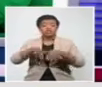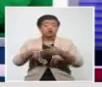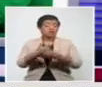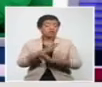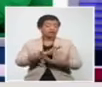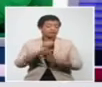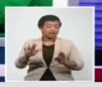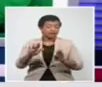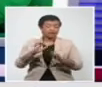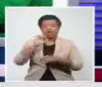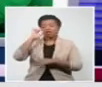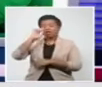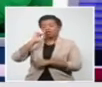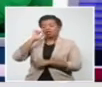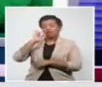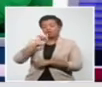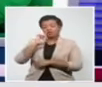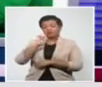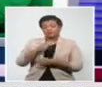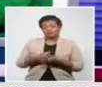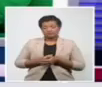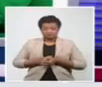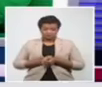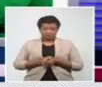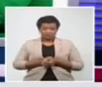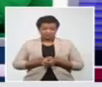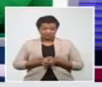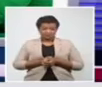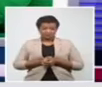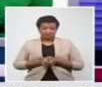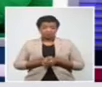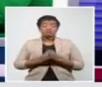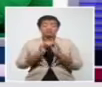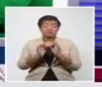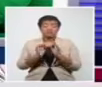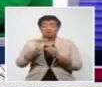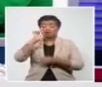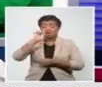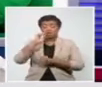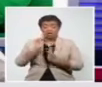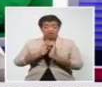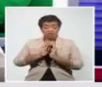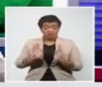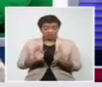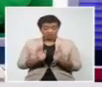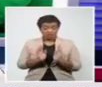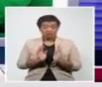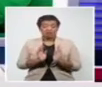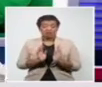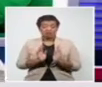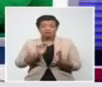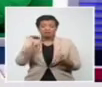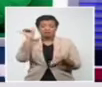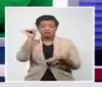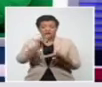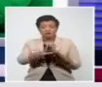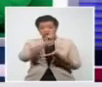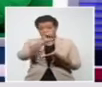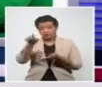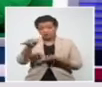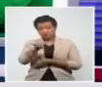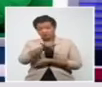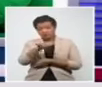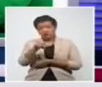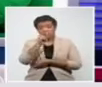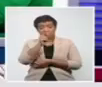del resultado del primer PCR. Y de ahí entonces, incluso del aeropuerto por donde arribe, se van a llevar a